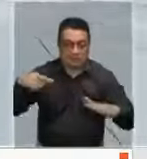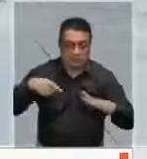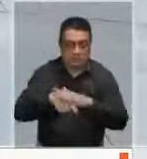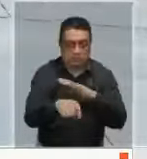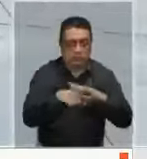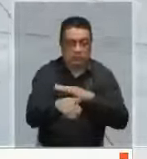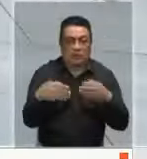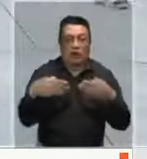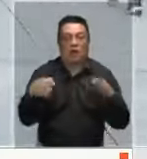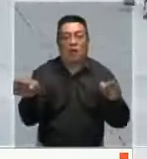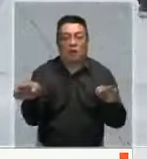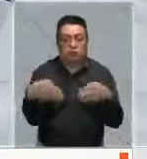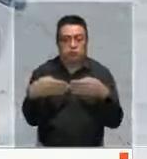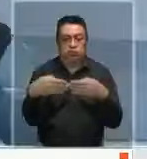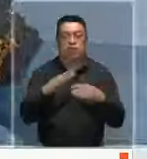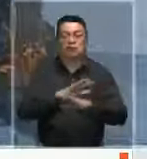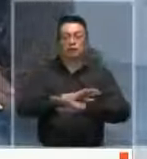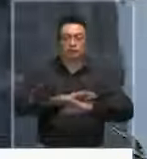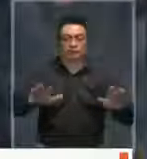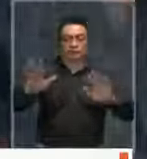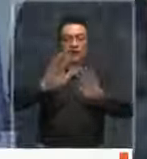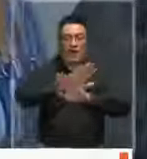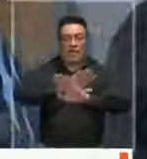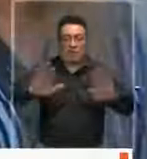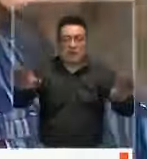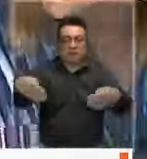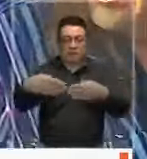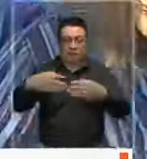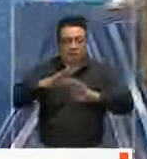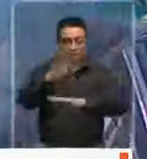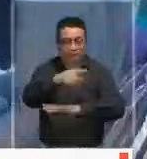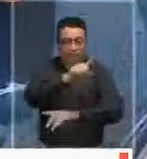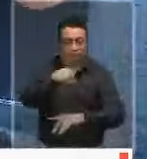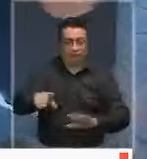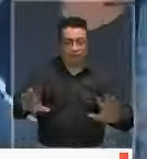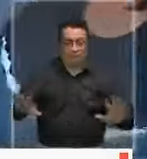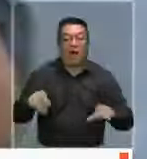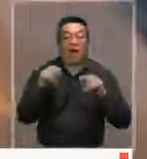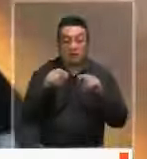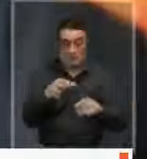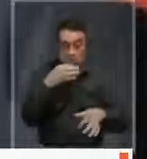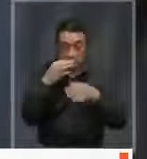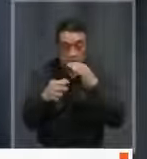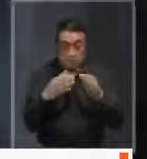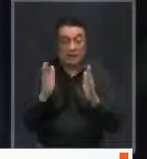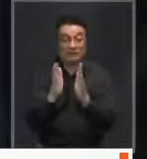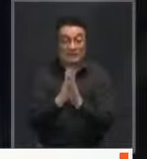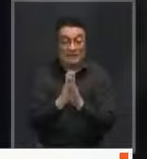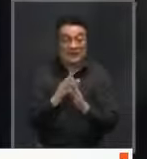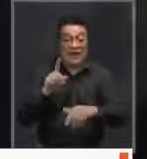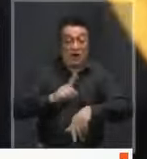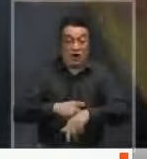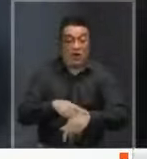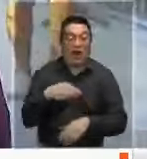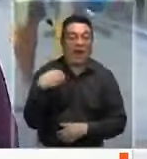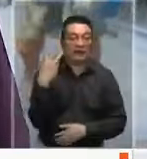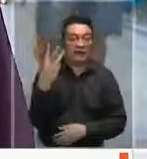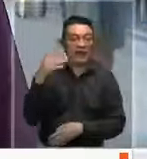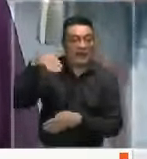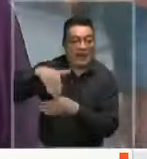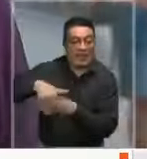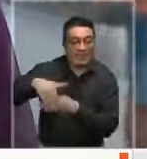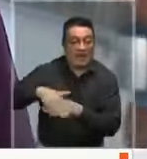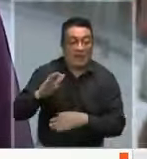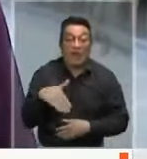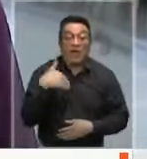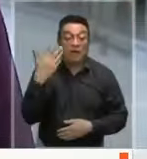las puertas se cerrarán y no podrá ingresar nadie más. Lo escuchábamos también en la nota, la Eucaristía será a las 13 de la tarde y luego de eso todos